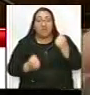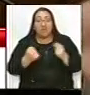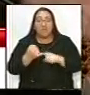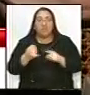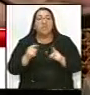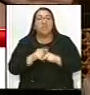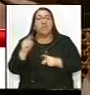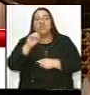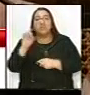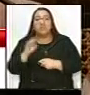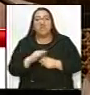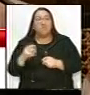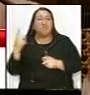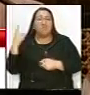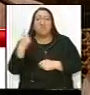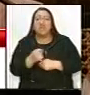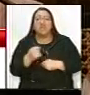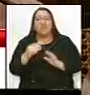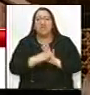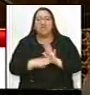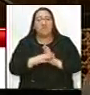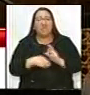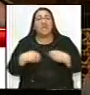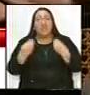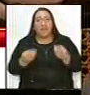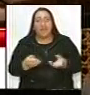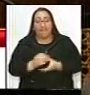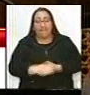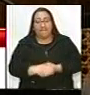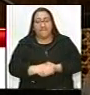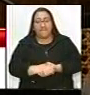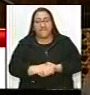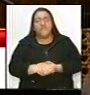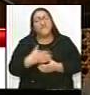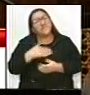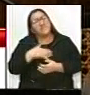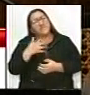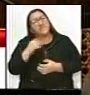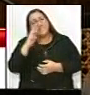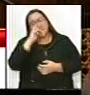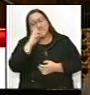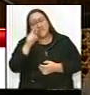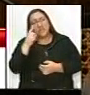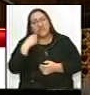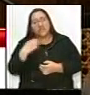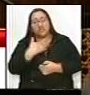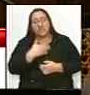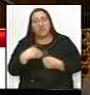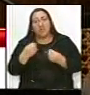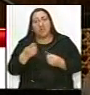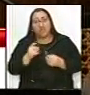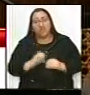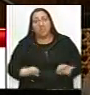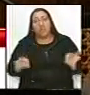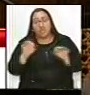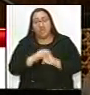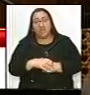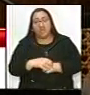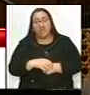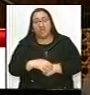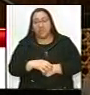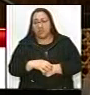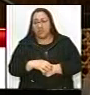porcentaje de velocidad mínima que se debe garantizar le llamó la atención aquí señor presidente porque es muy importante que se entienda